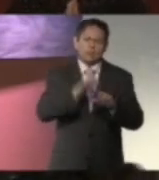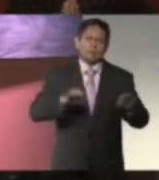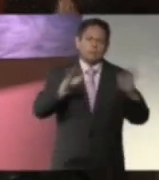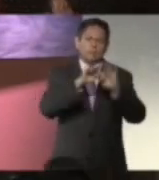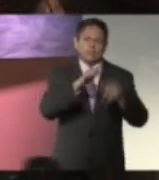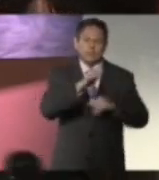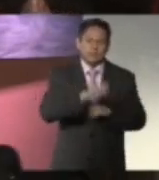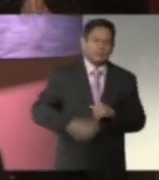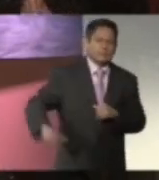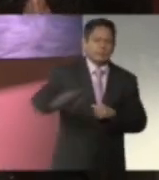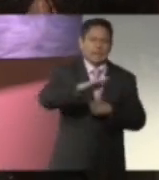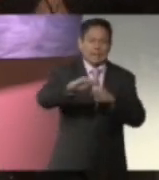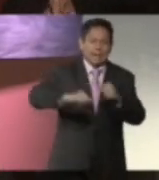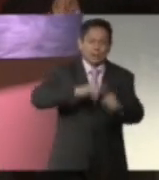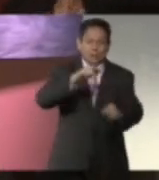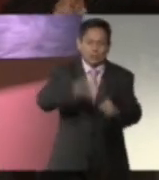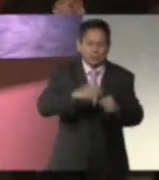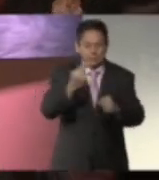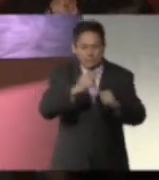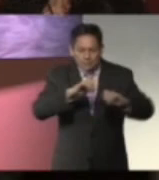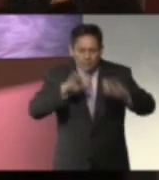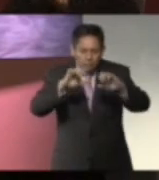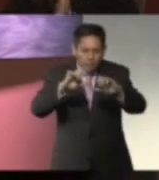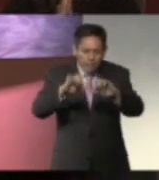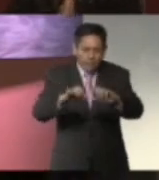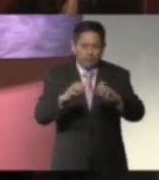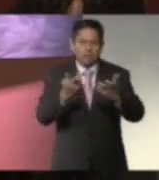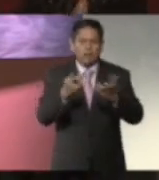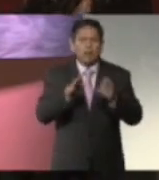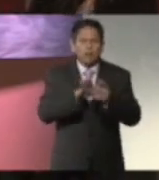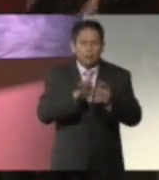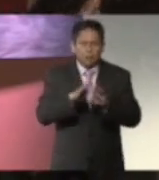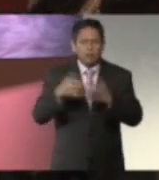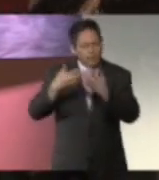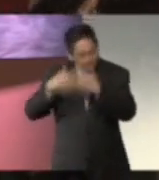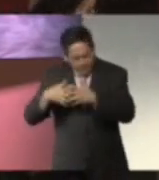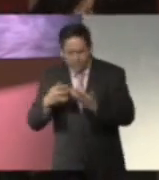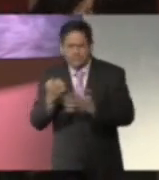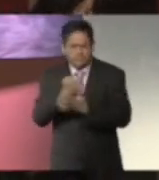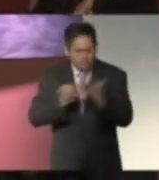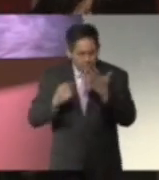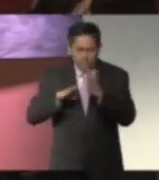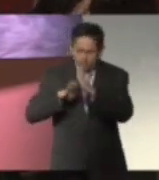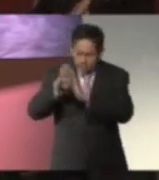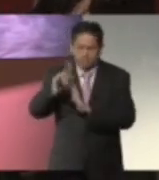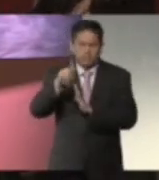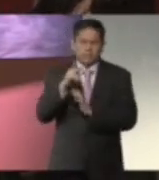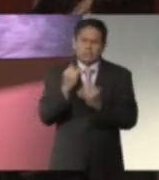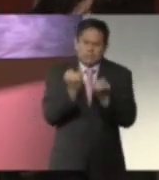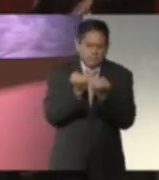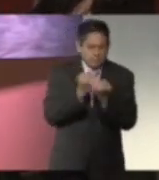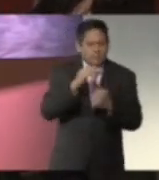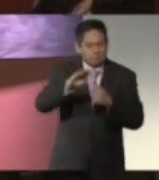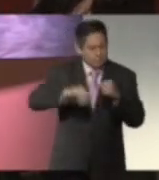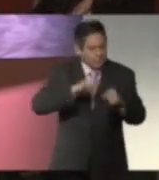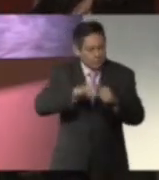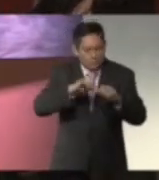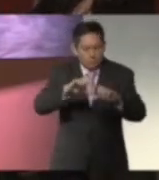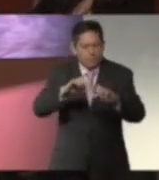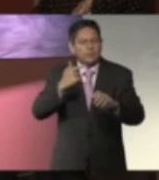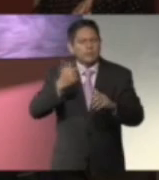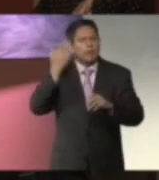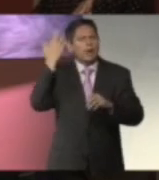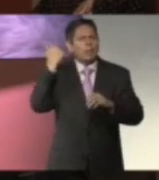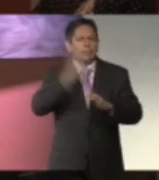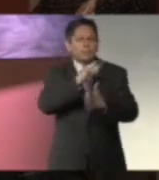la sustentabilidad, la cuestión económica, la producción y demás. Las últimas reformas que ha habido,